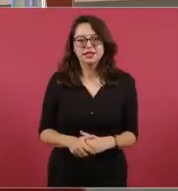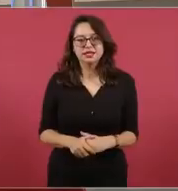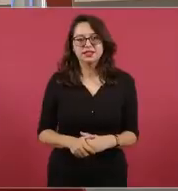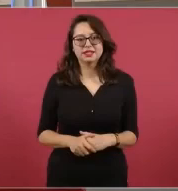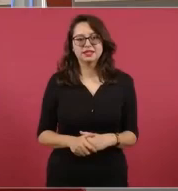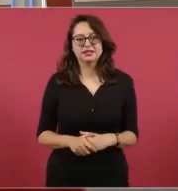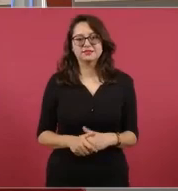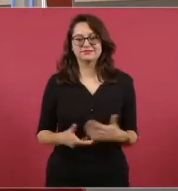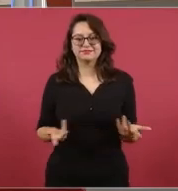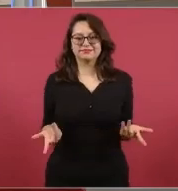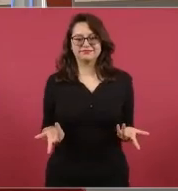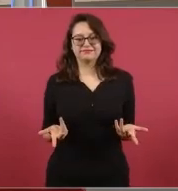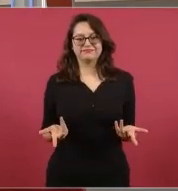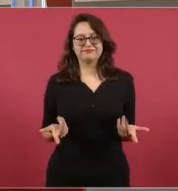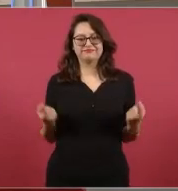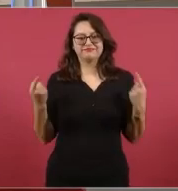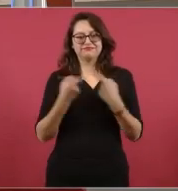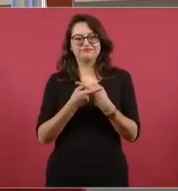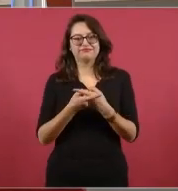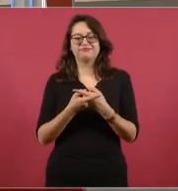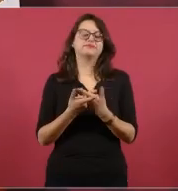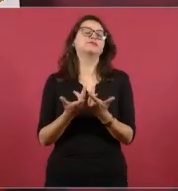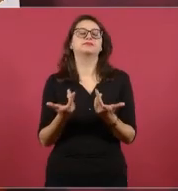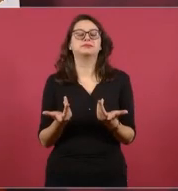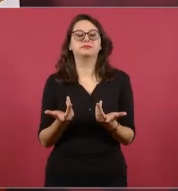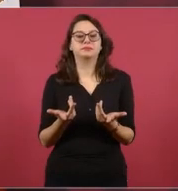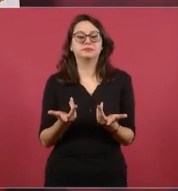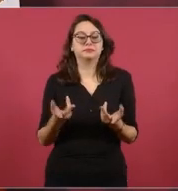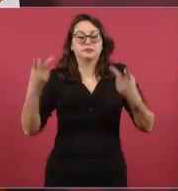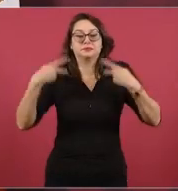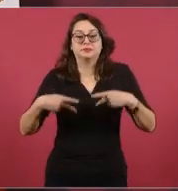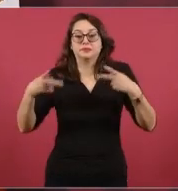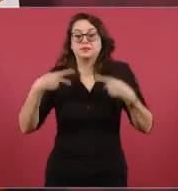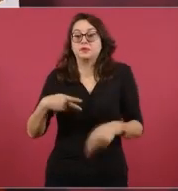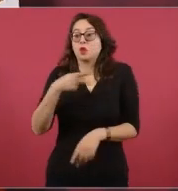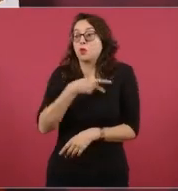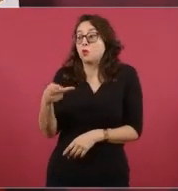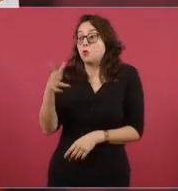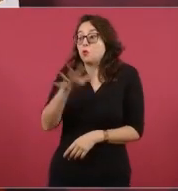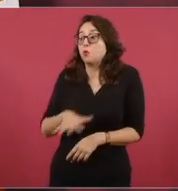Entonces, si ayudar a los pobres